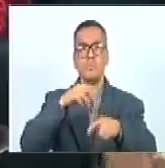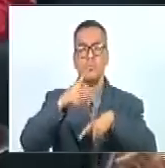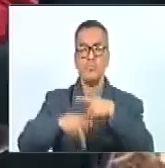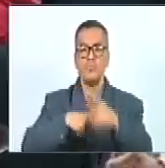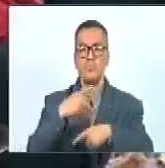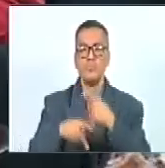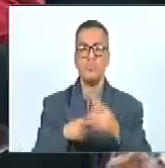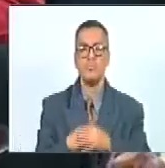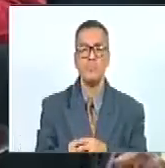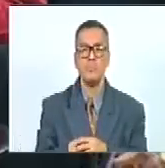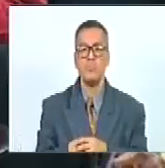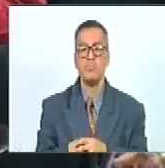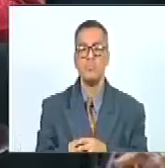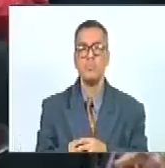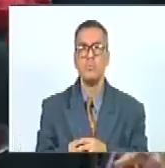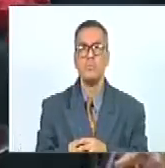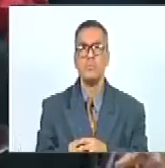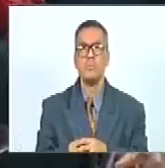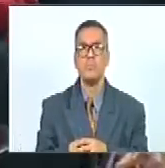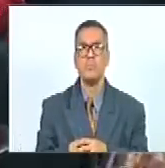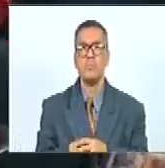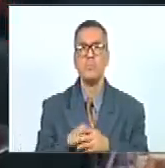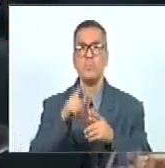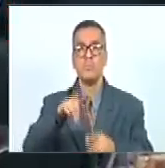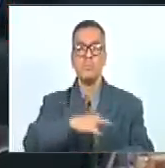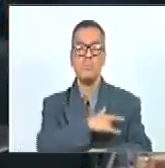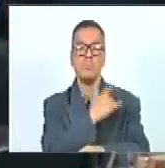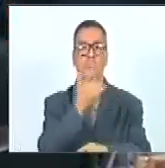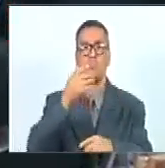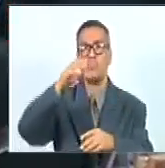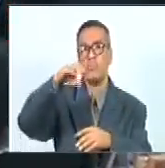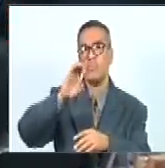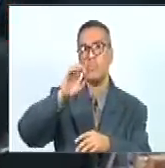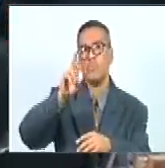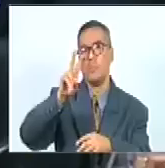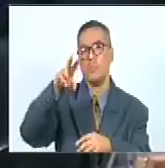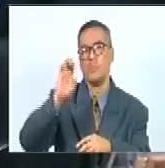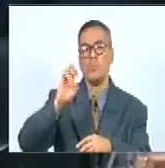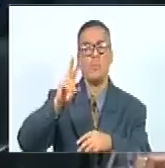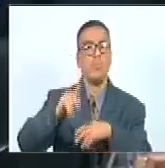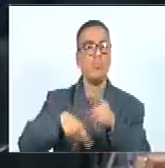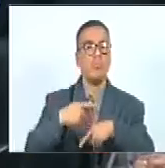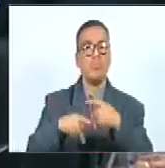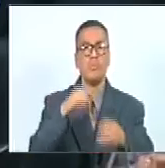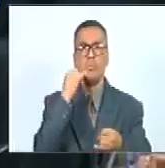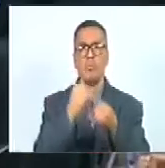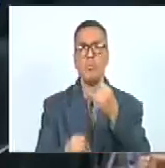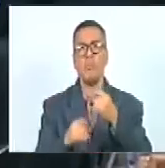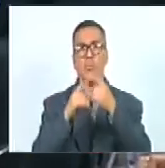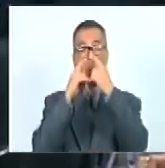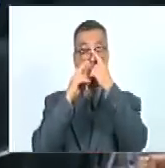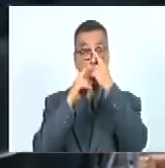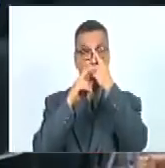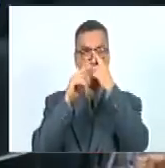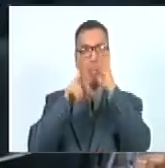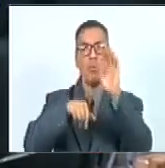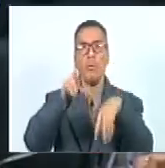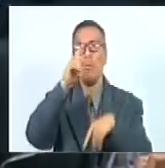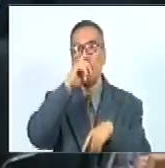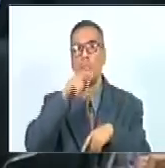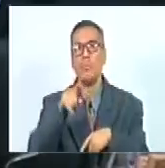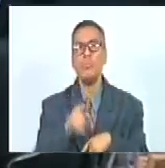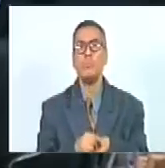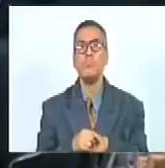proceso y la Universidad Central, como no había pasado en los últimos 12 años,